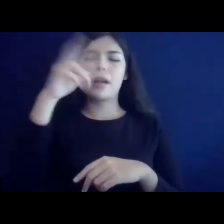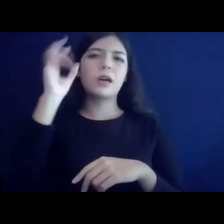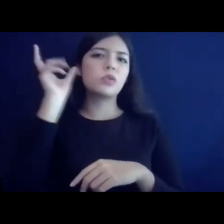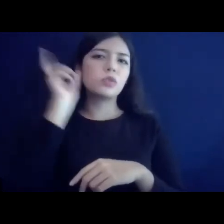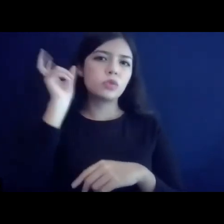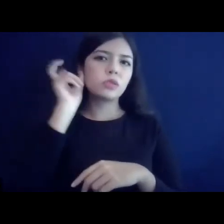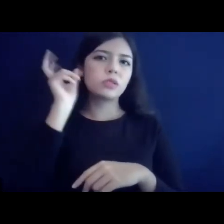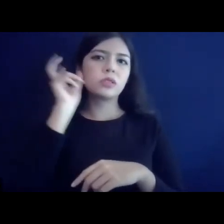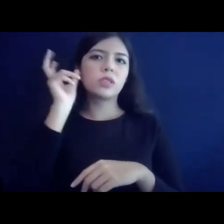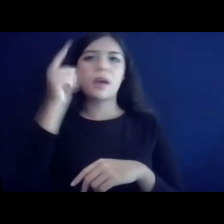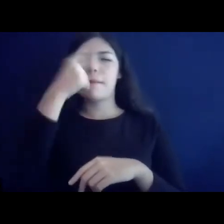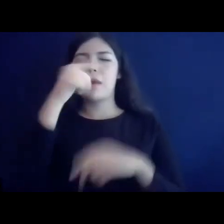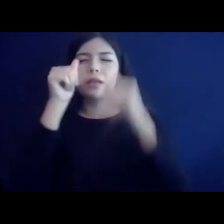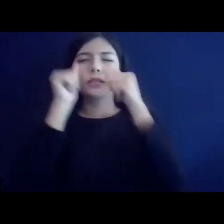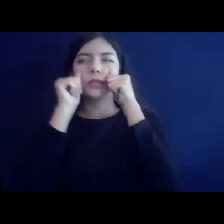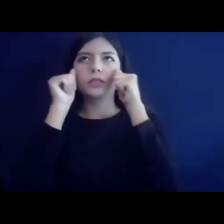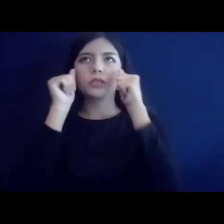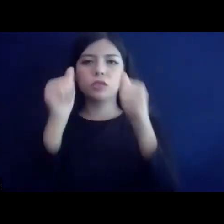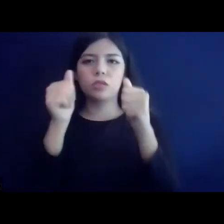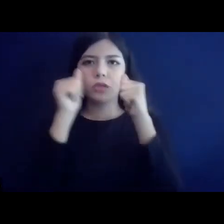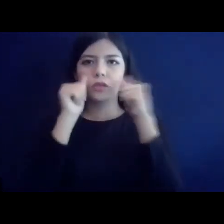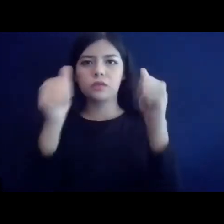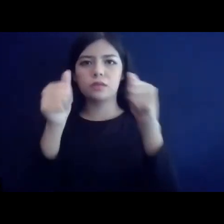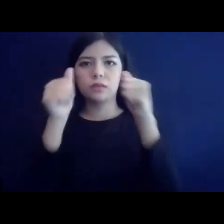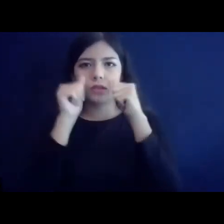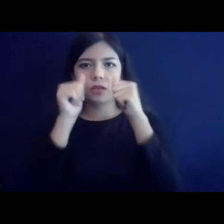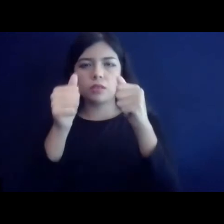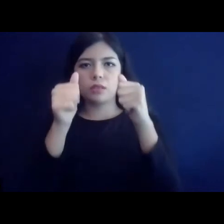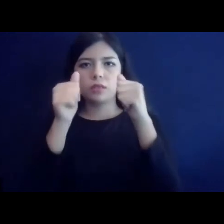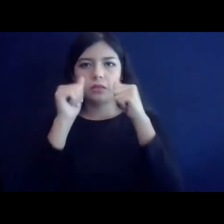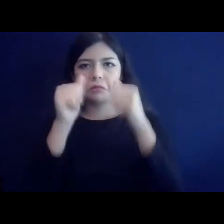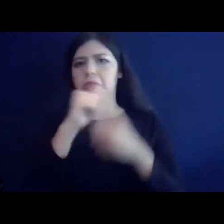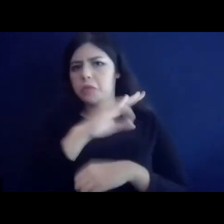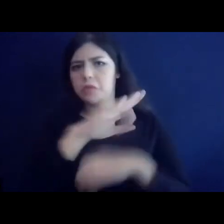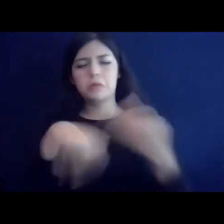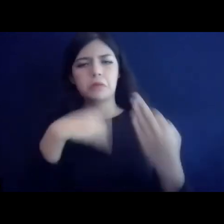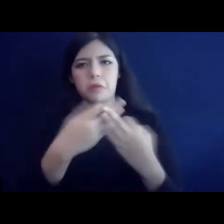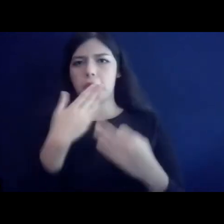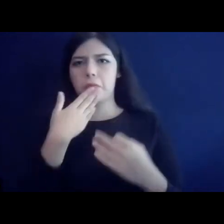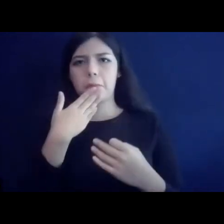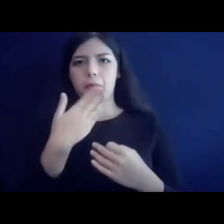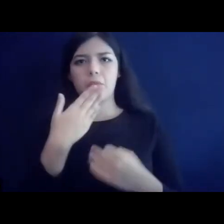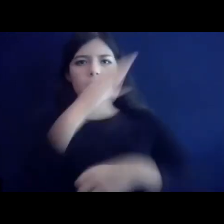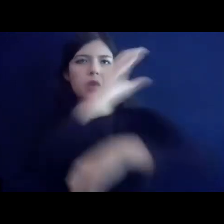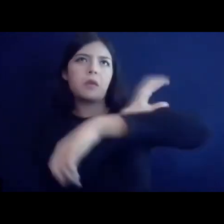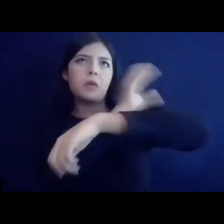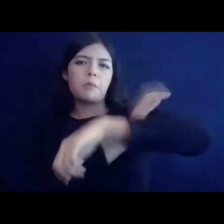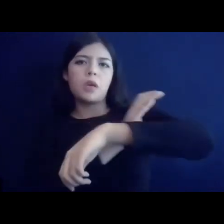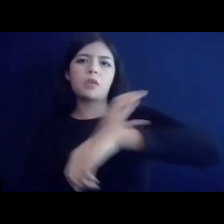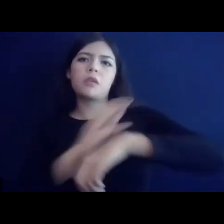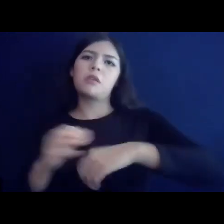profesores. Y generalmente pues todo se portaba muy bien, no se movía mucho del frente para que